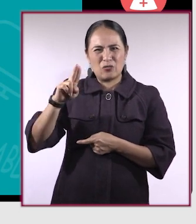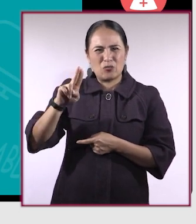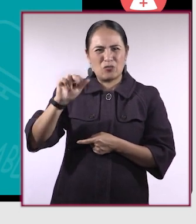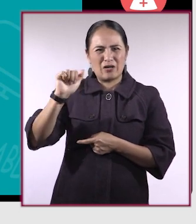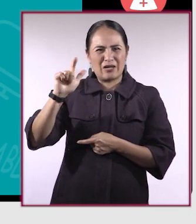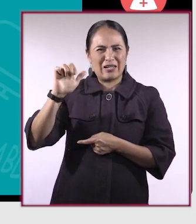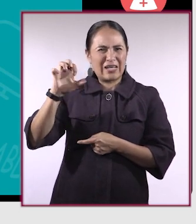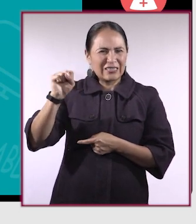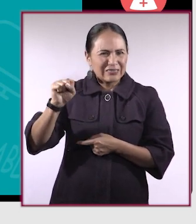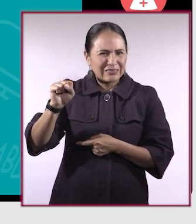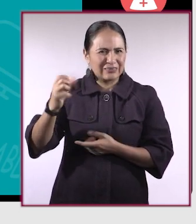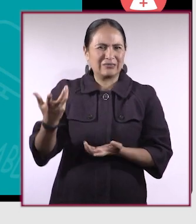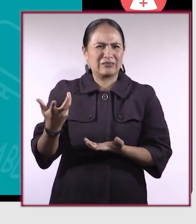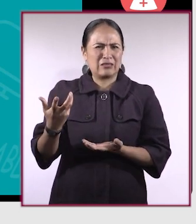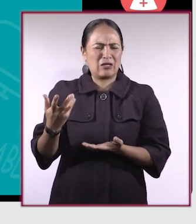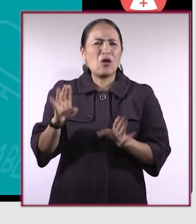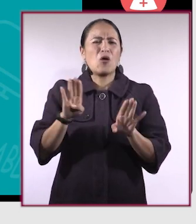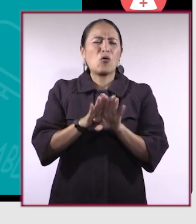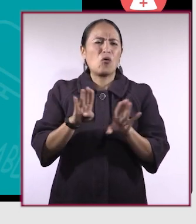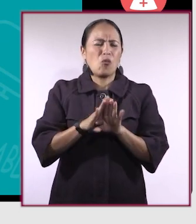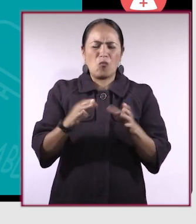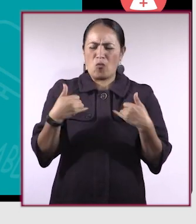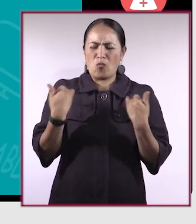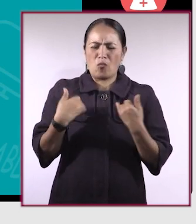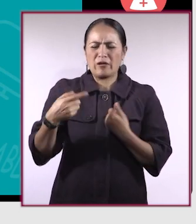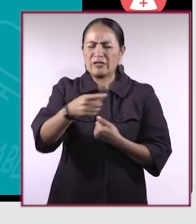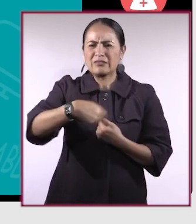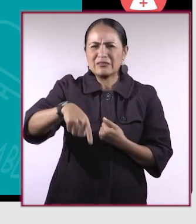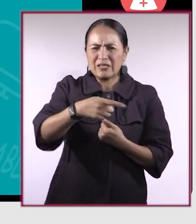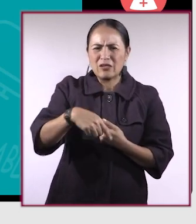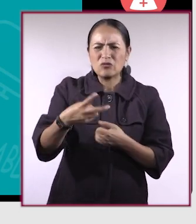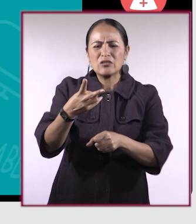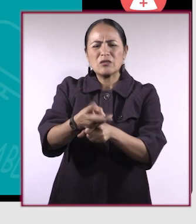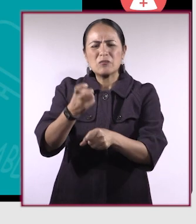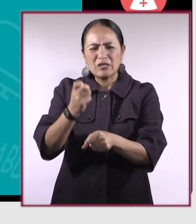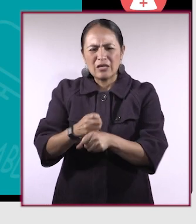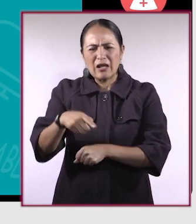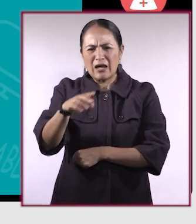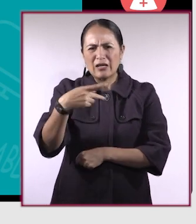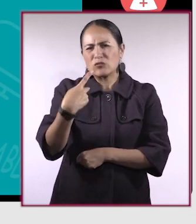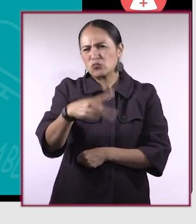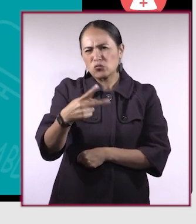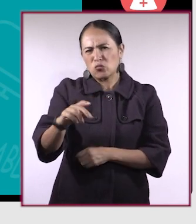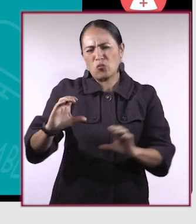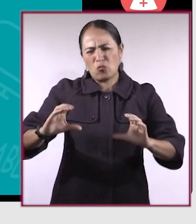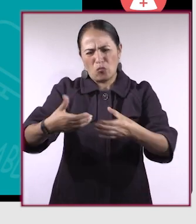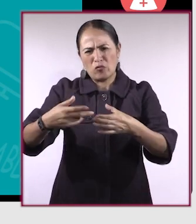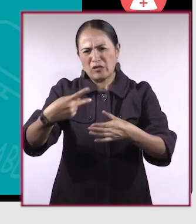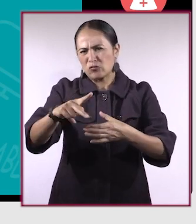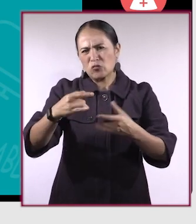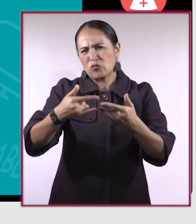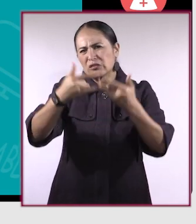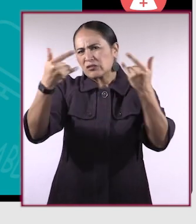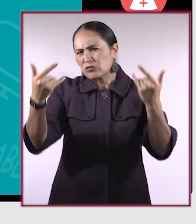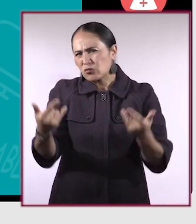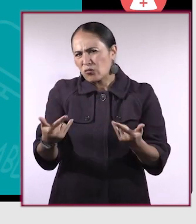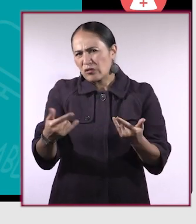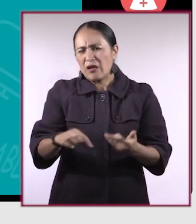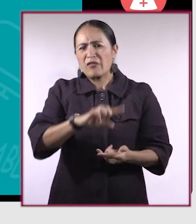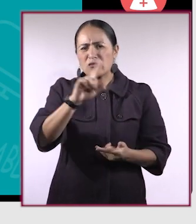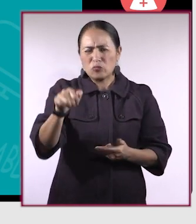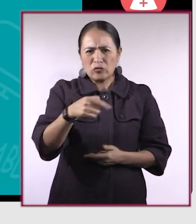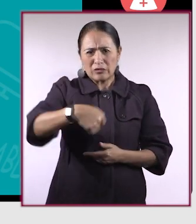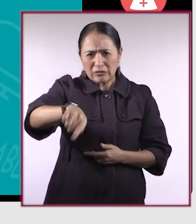nahuales. Invitar a los jóvenes, ¿cómo podemos invitarlos a que escojan ellos una leyenda de su comunidad y que la escriban?